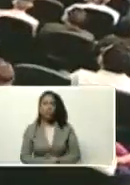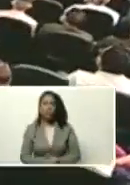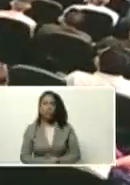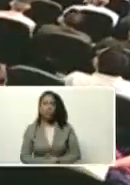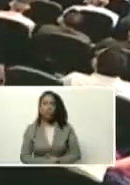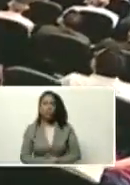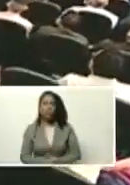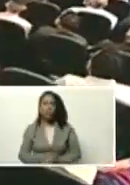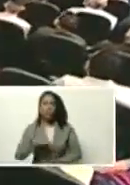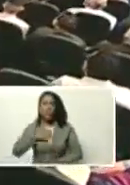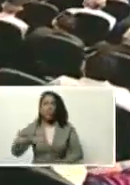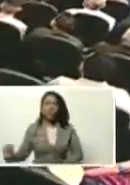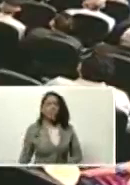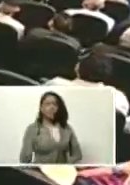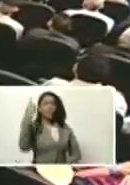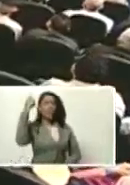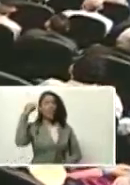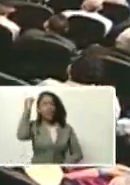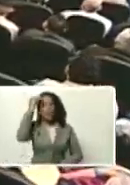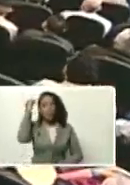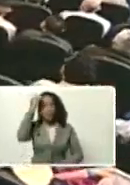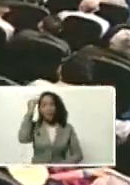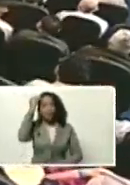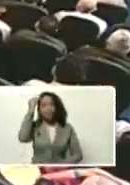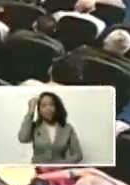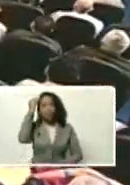Mi primer pensamiento en el campo de Carabobo,